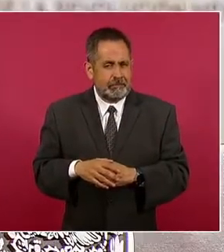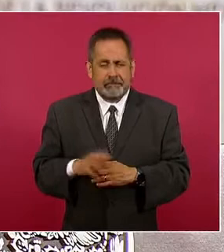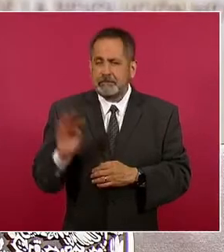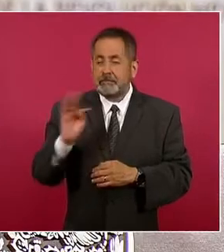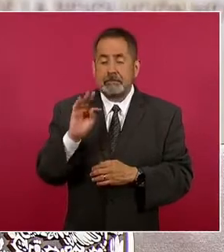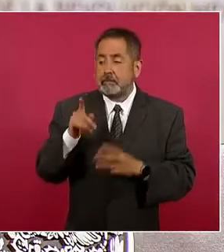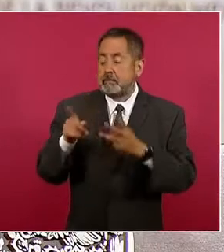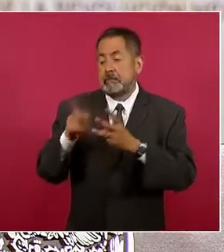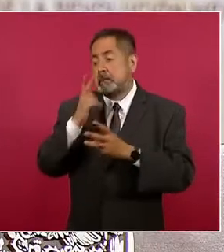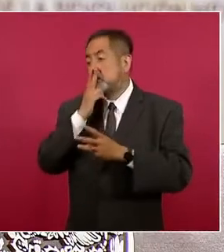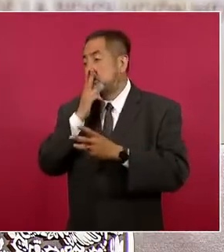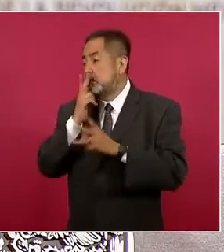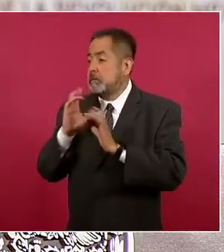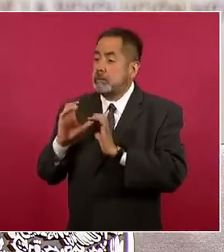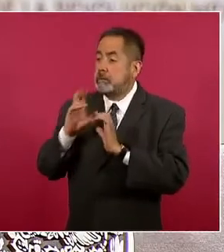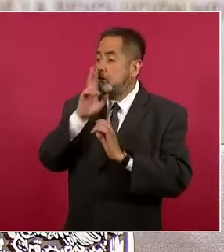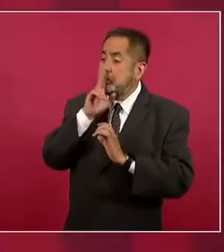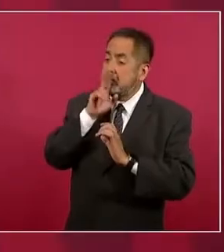fracturar la vía.